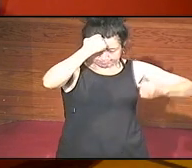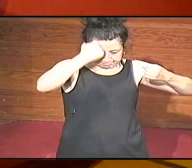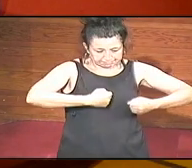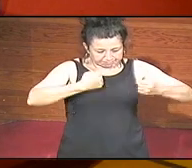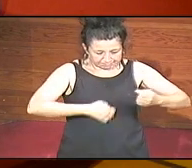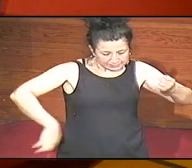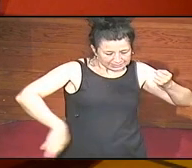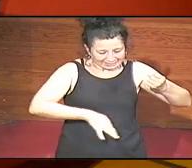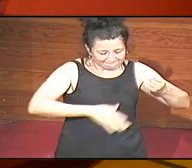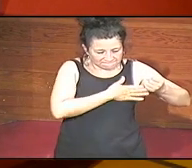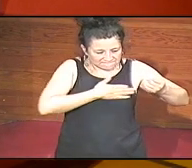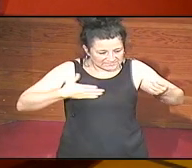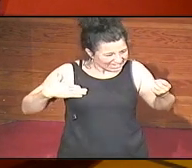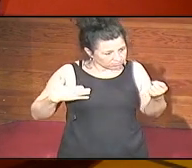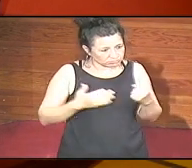violonchelista